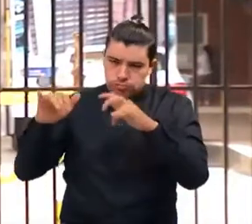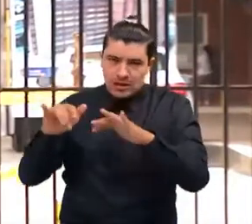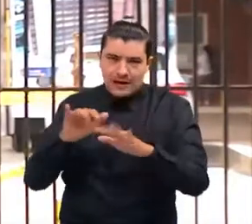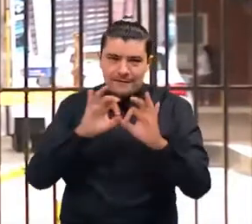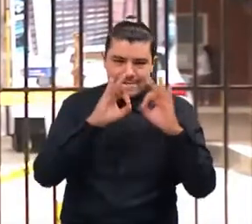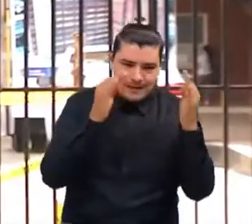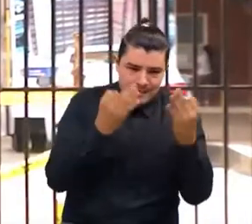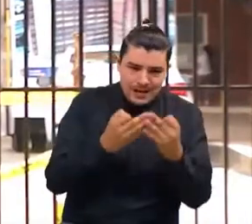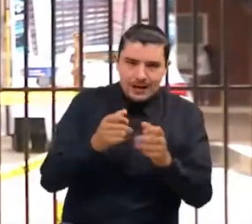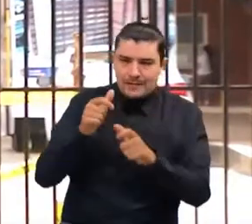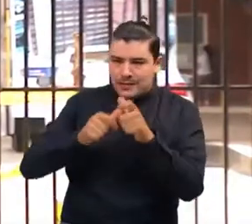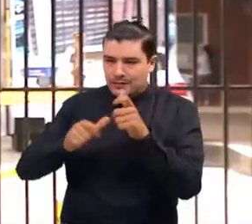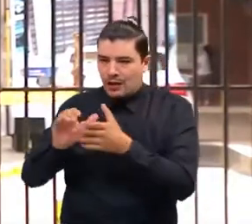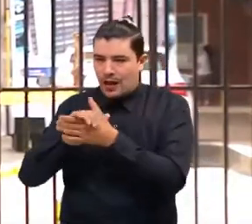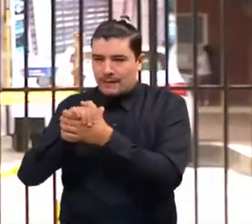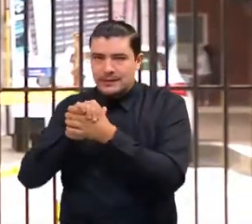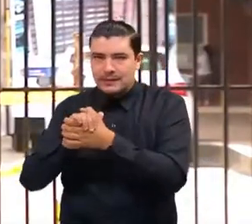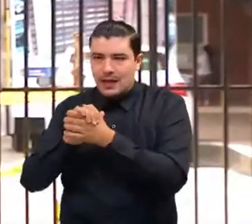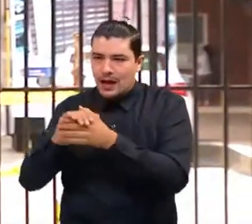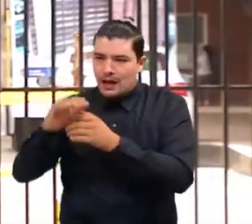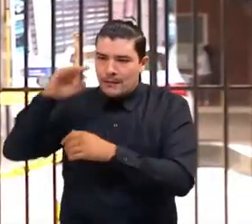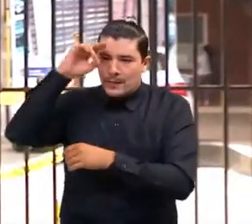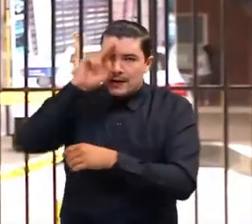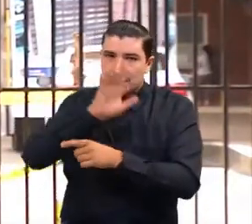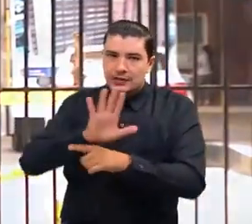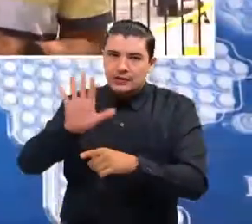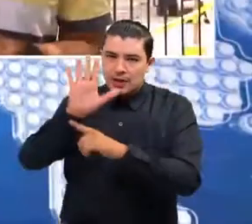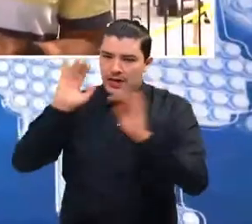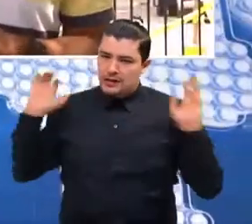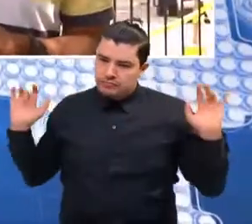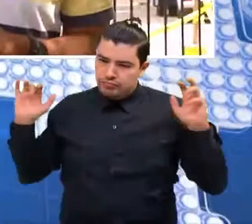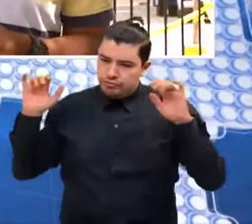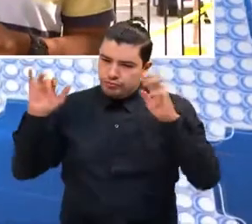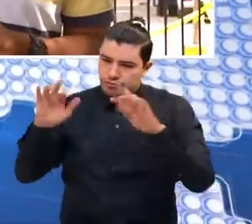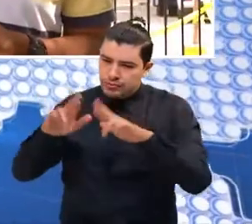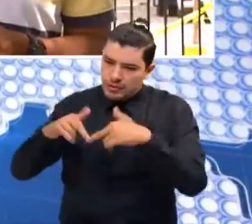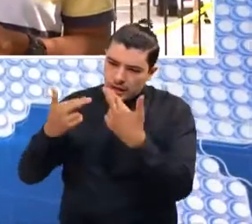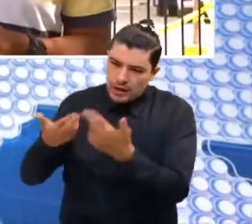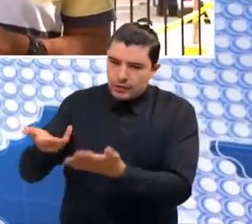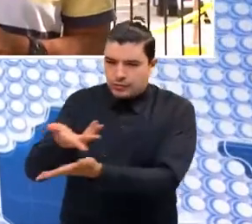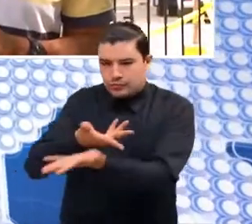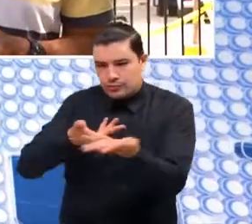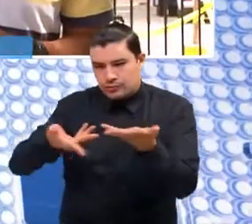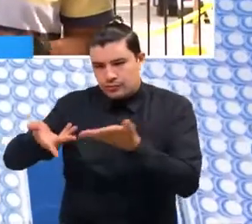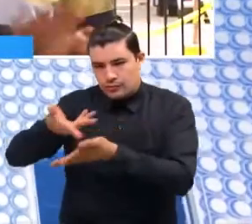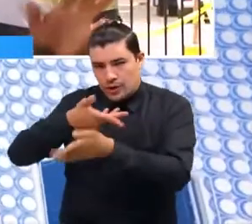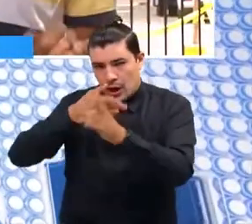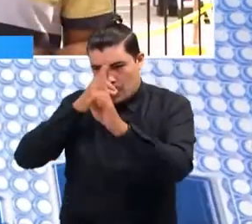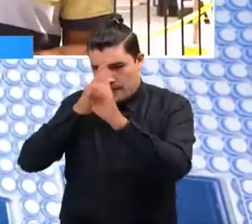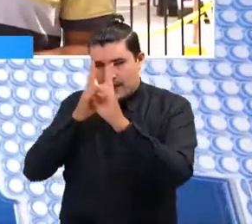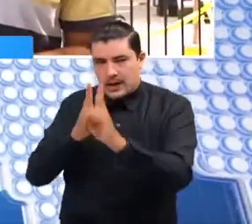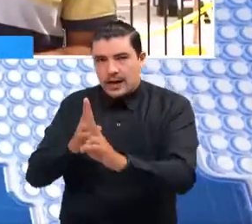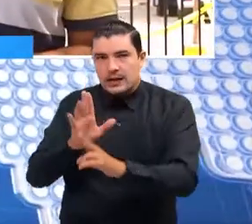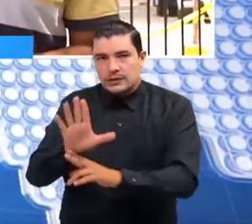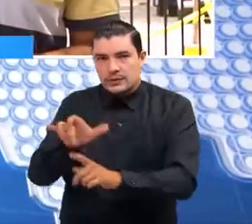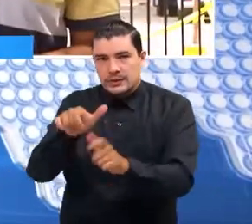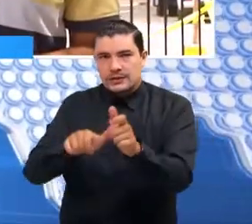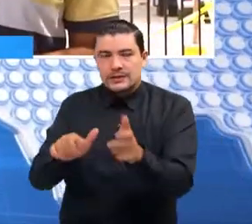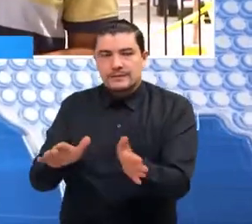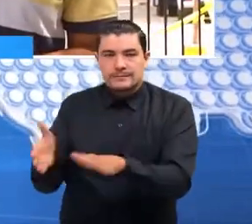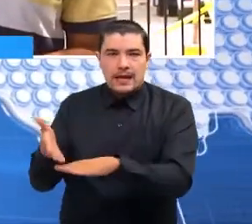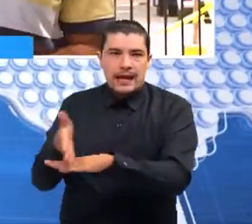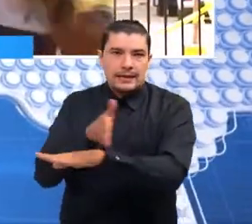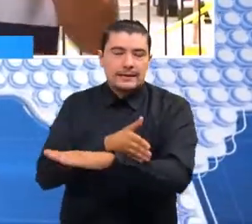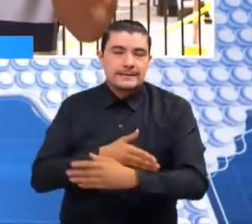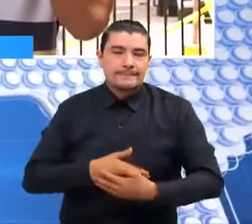a los dos intendentes que fallecieron en medio de este lamentable hecho y se les rindió un sentido homenaje. Por ahora está la información que